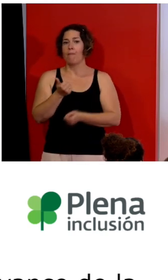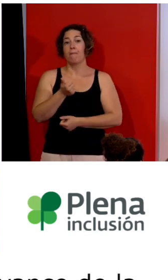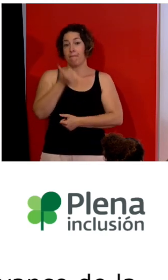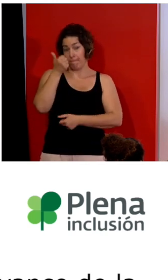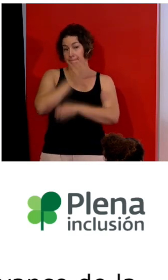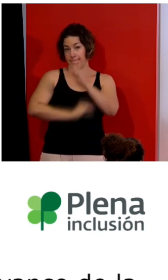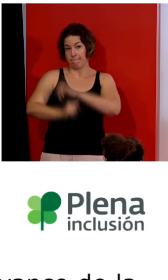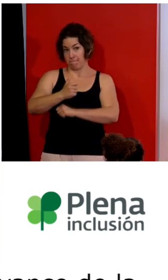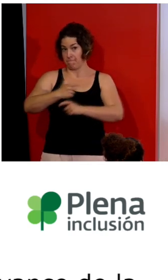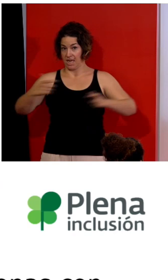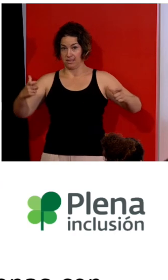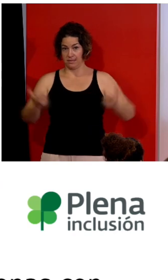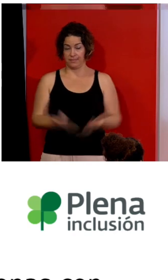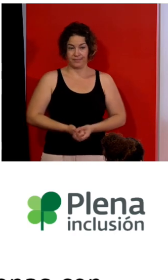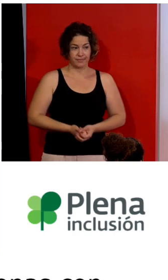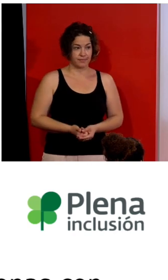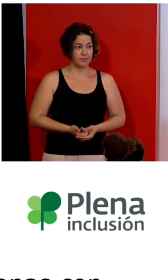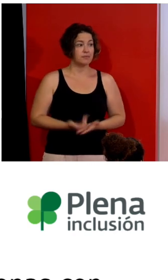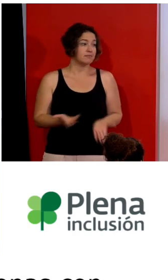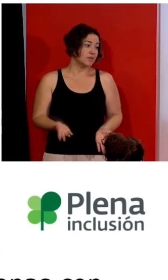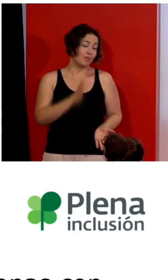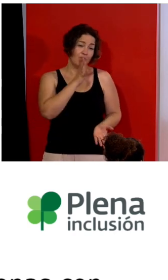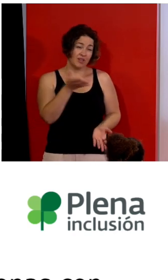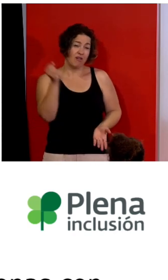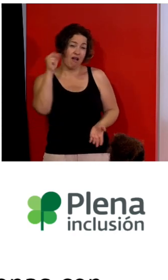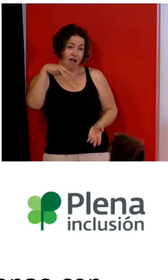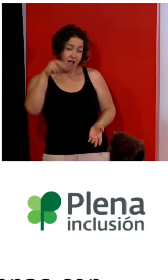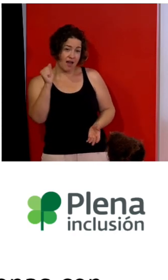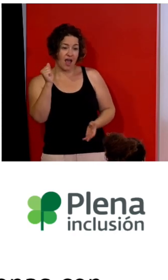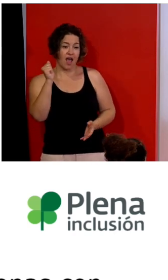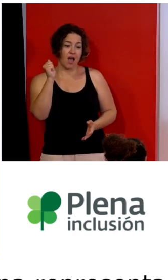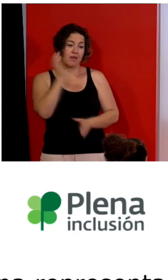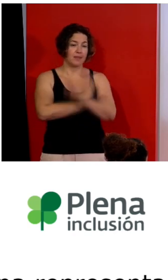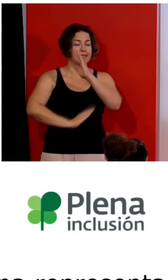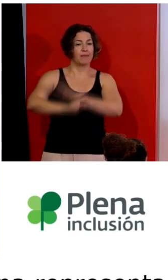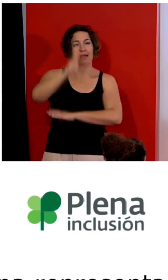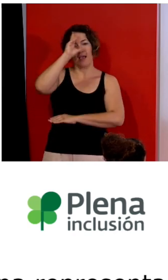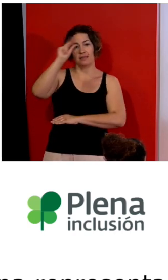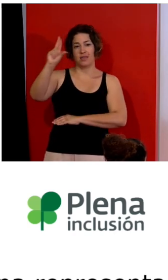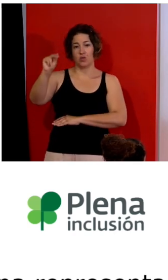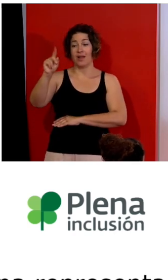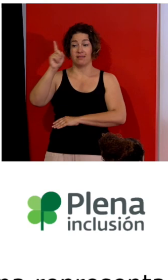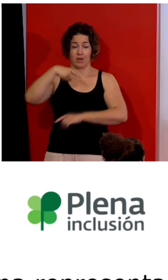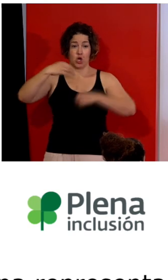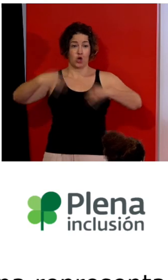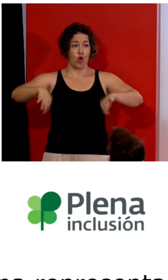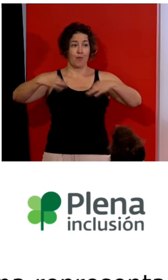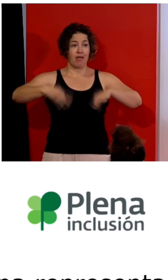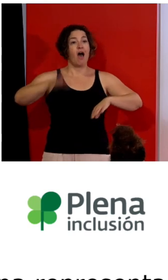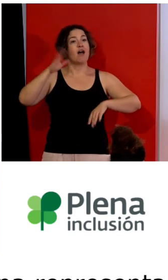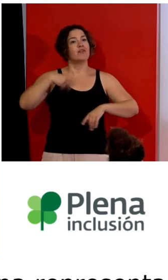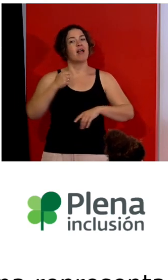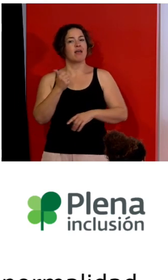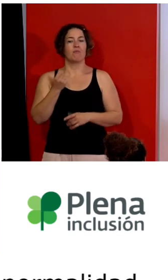discapacidad. Por lo tanto, cuando Ana representa a la discapacidad intelectual y a esa normalidad, lo que hace es ponerle